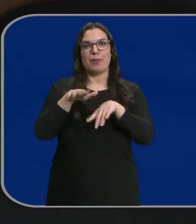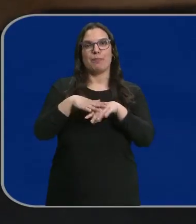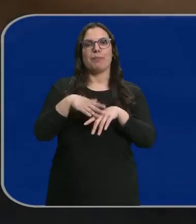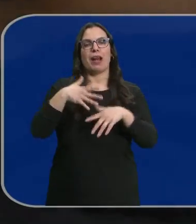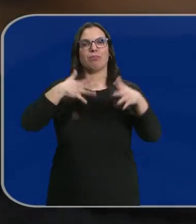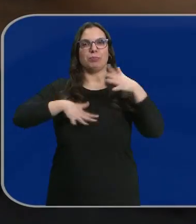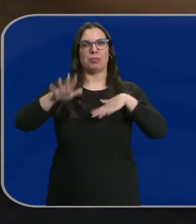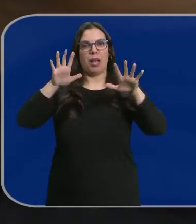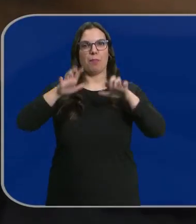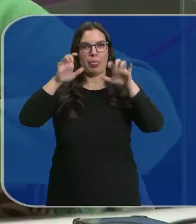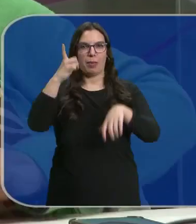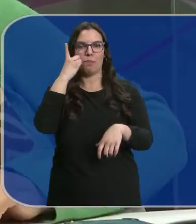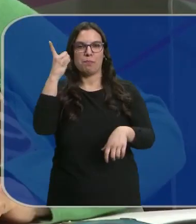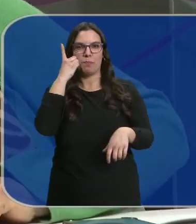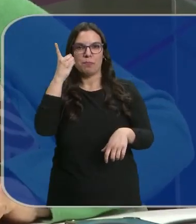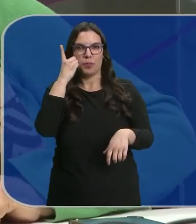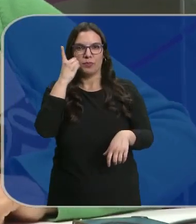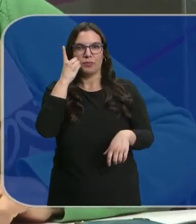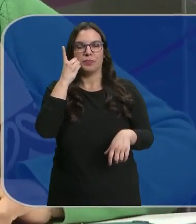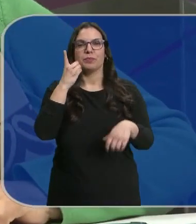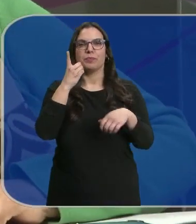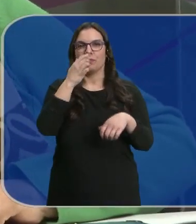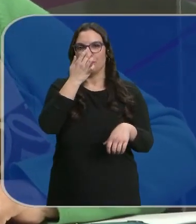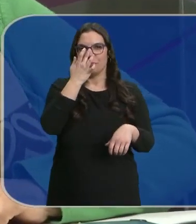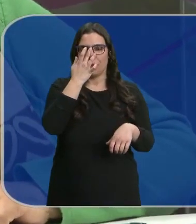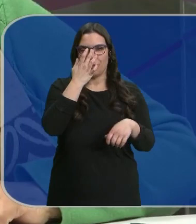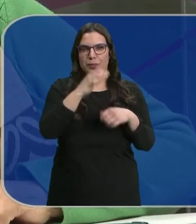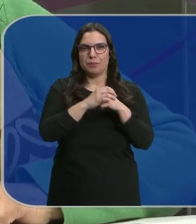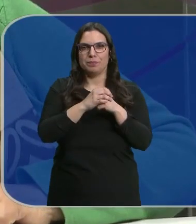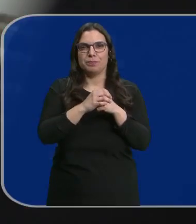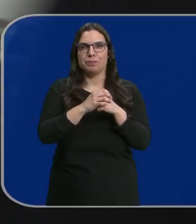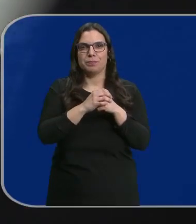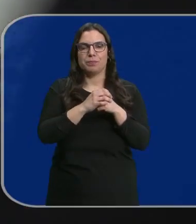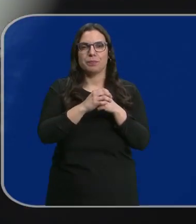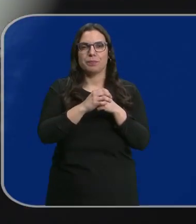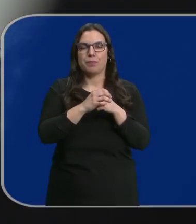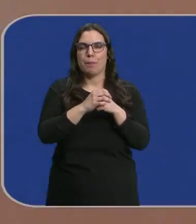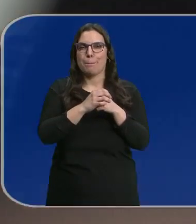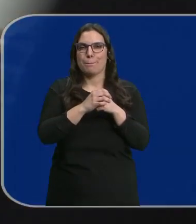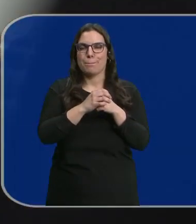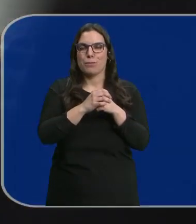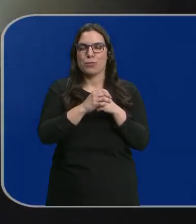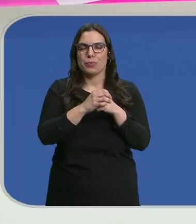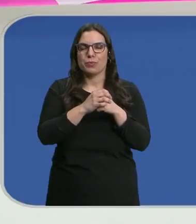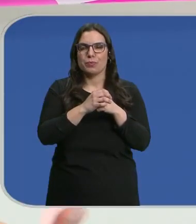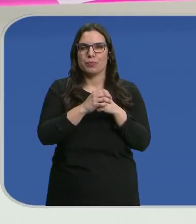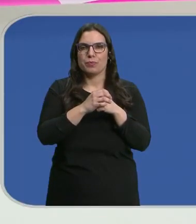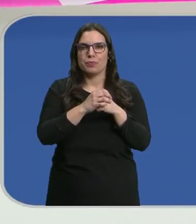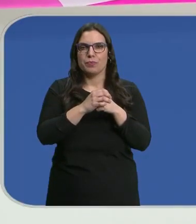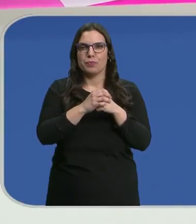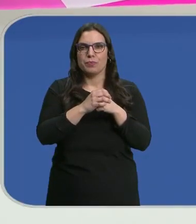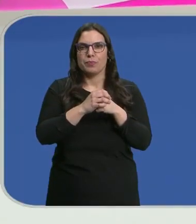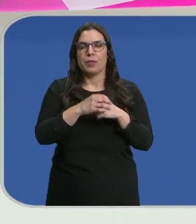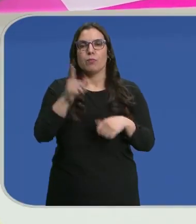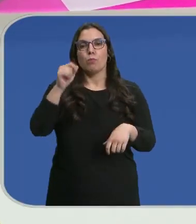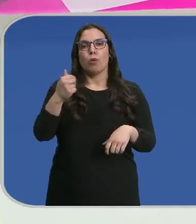de teléfono móvil. Aprenden a configurarlo, a enviar mensajes, a hacer fotos, conectarse a Internet o instalar aplicaciones. Perder un poco el